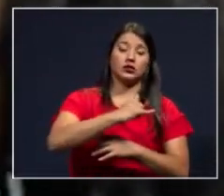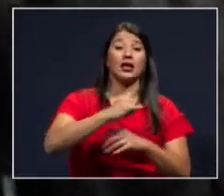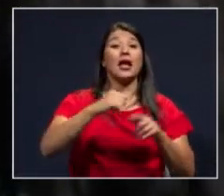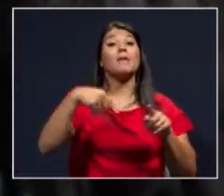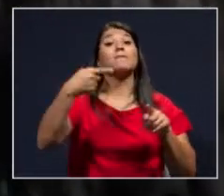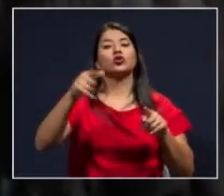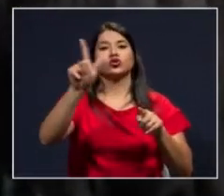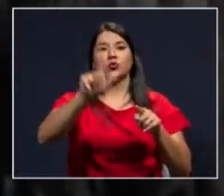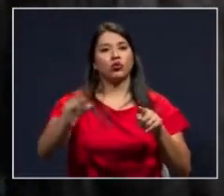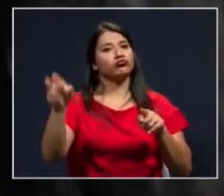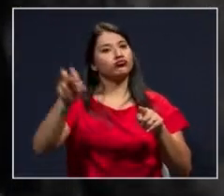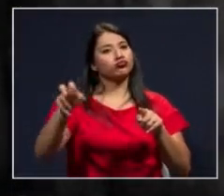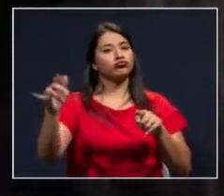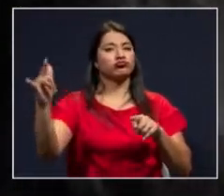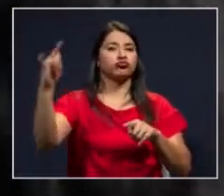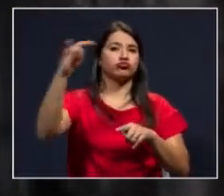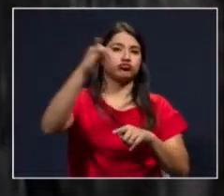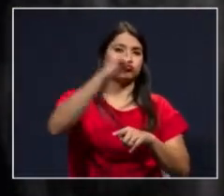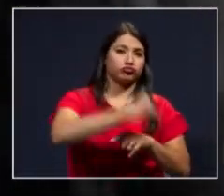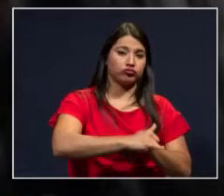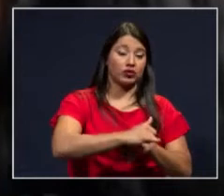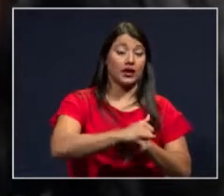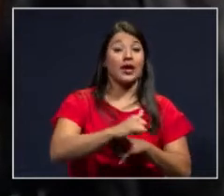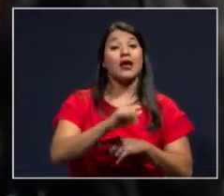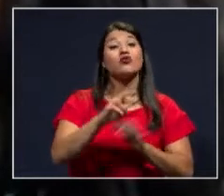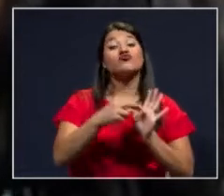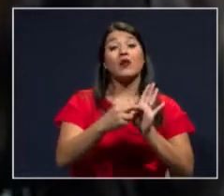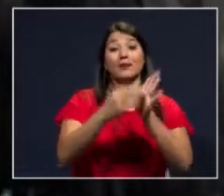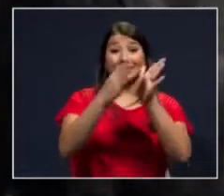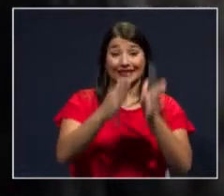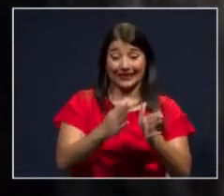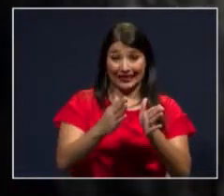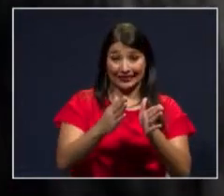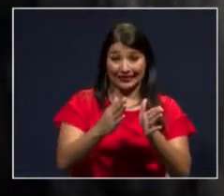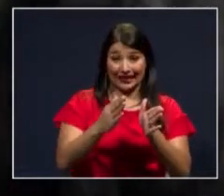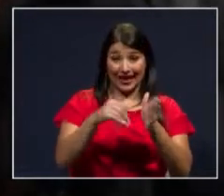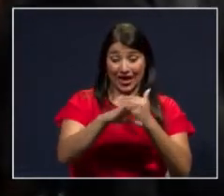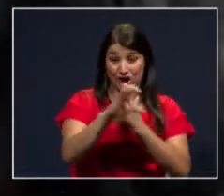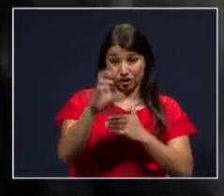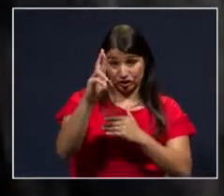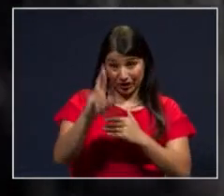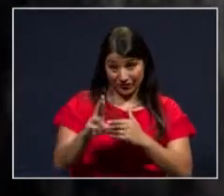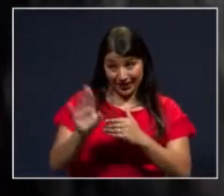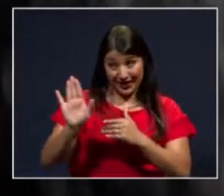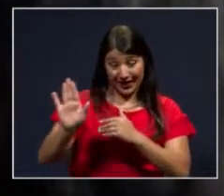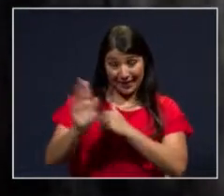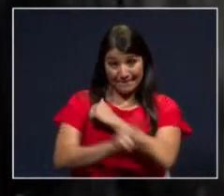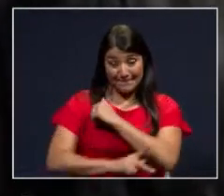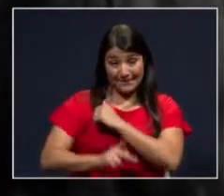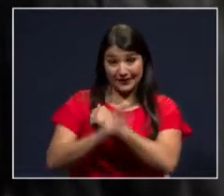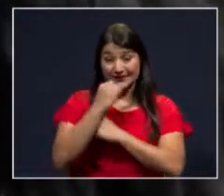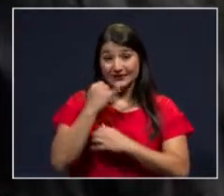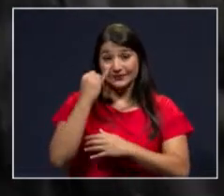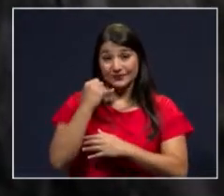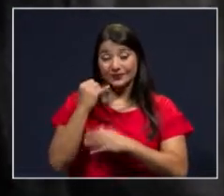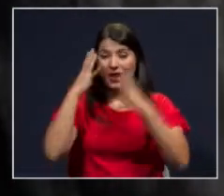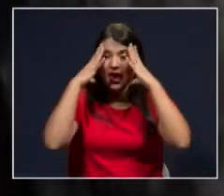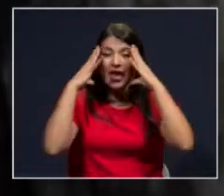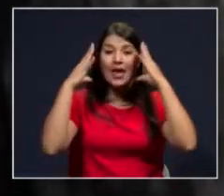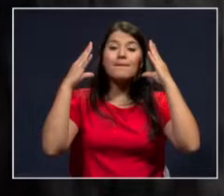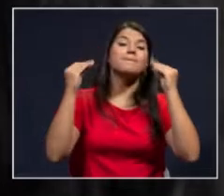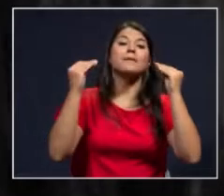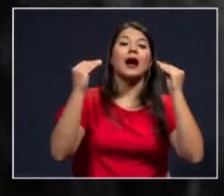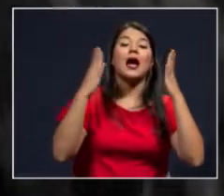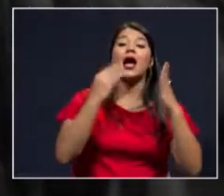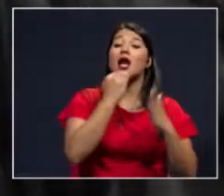Mike Dríquez, cónsul de Israel en Costa Rica, señaló: la Embajada de Israel espera que cualquier ciudadano israelí que visite Costa Rica